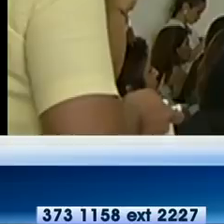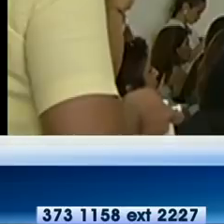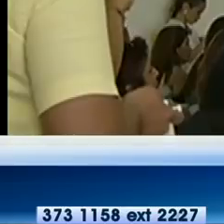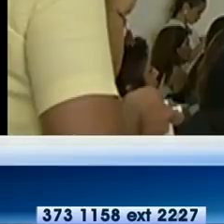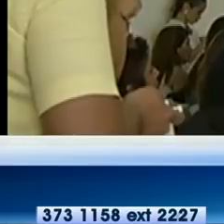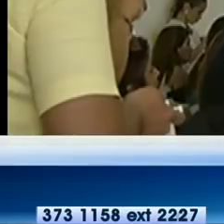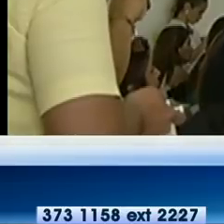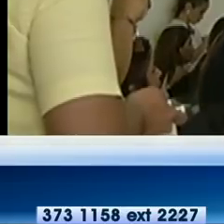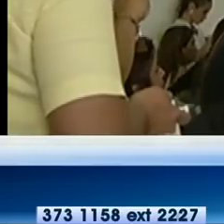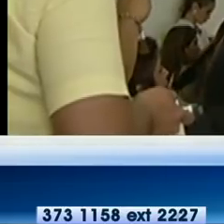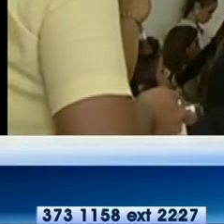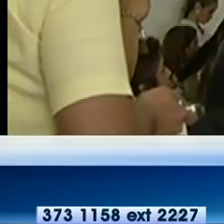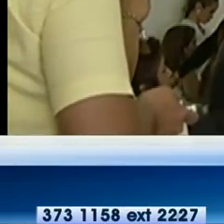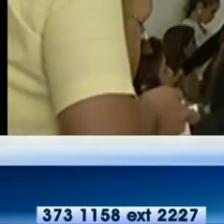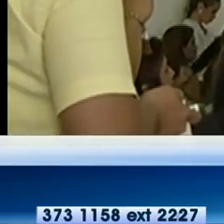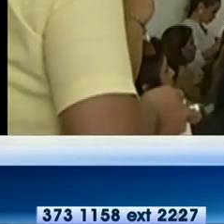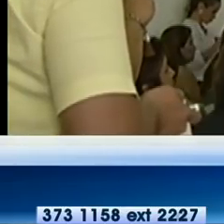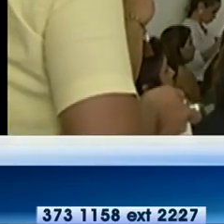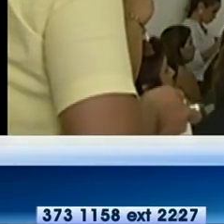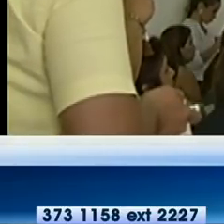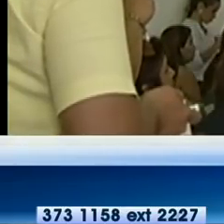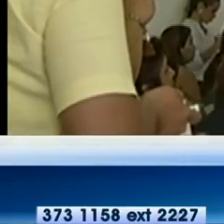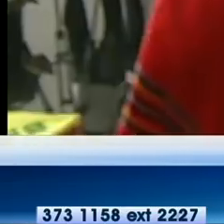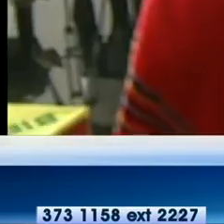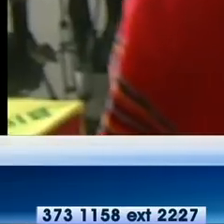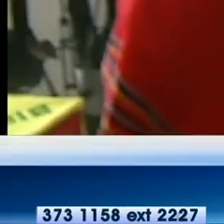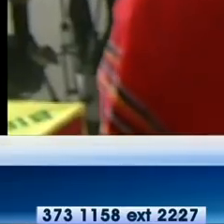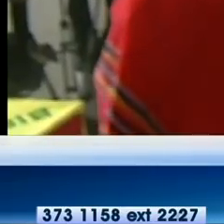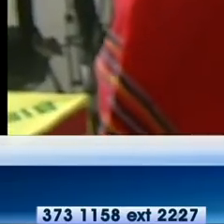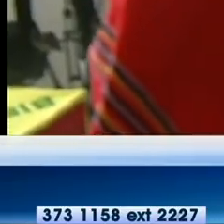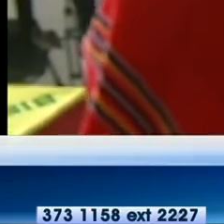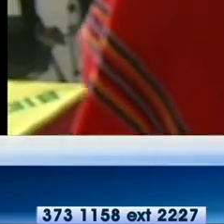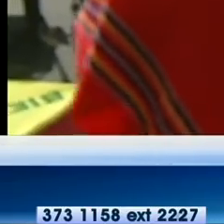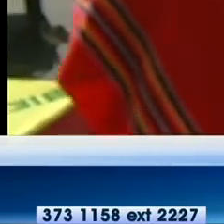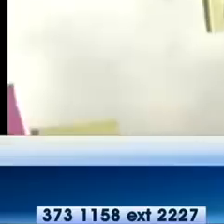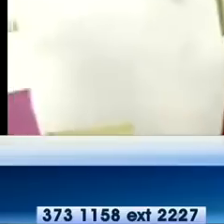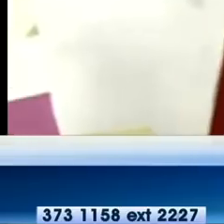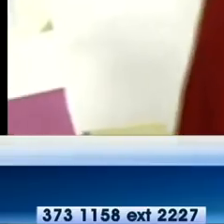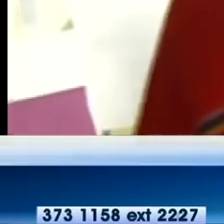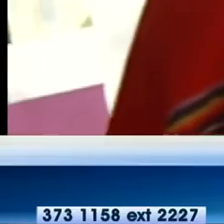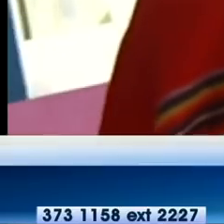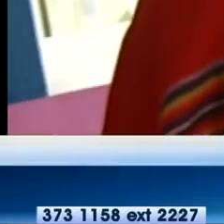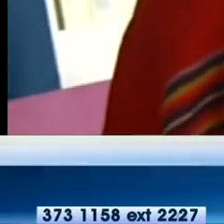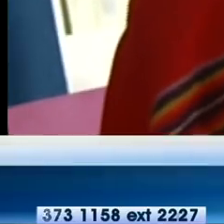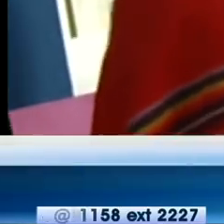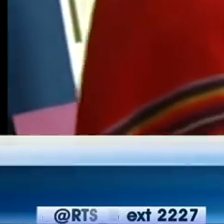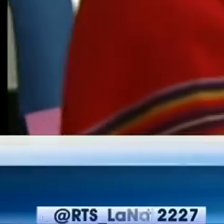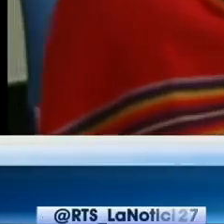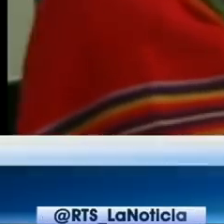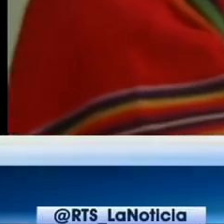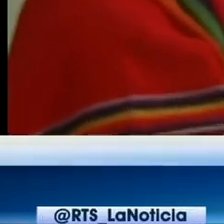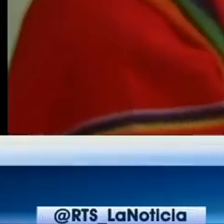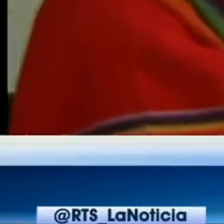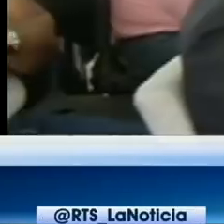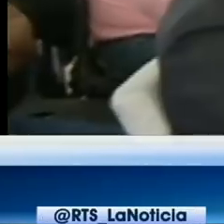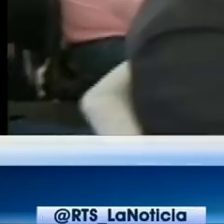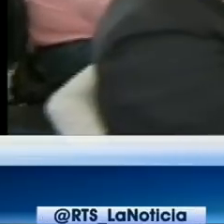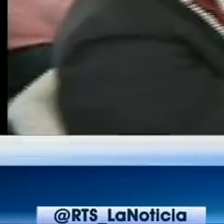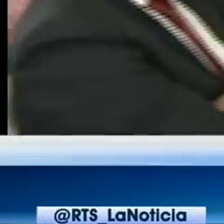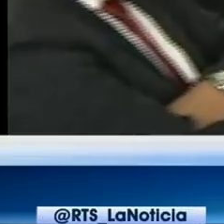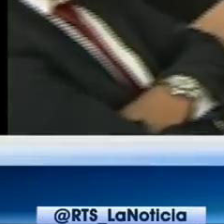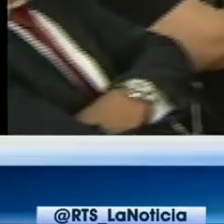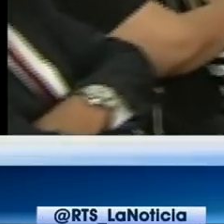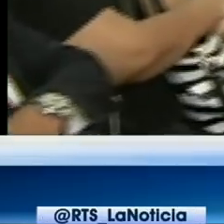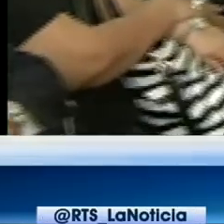nivel inicial hasta el bachillerato esta demostración de la lengua quichua se realizó en el marco de la conmemoración del día